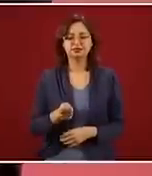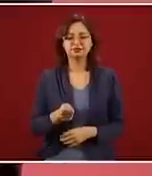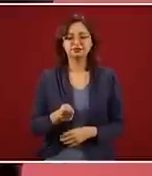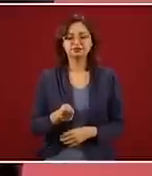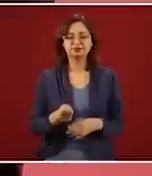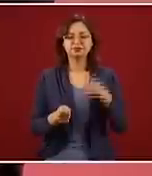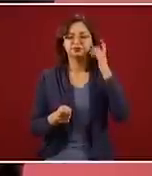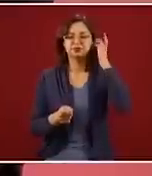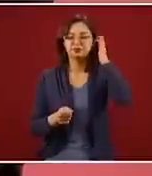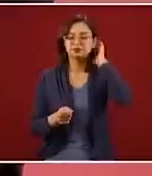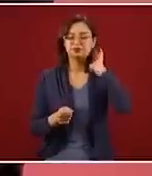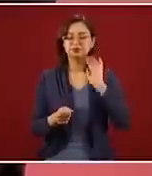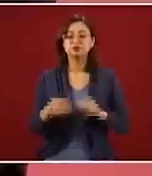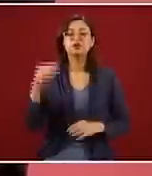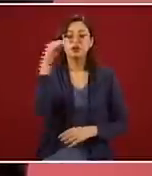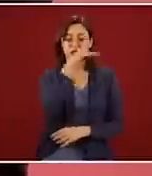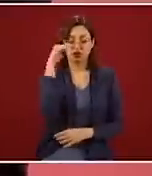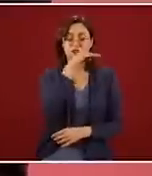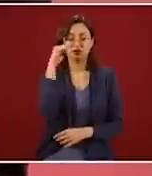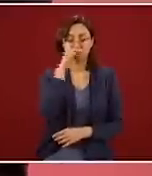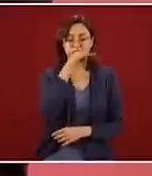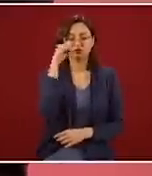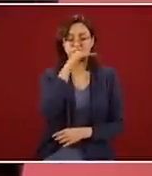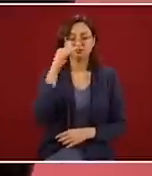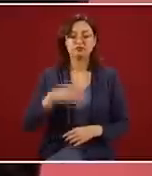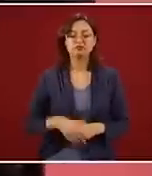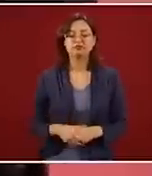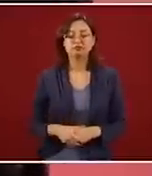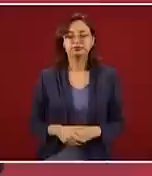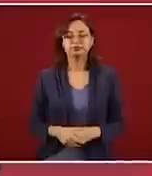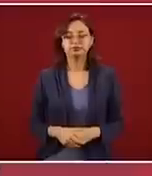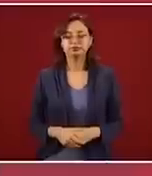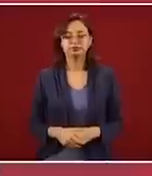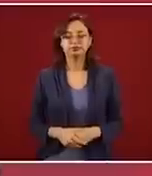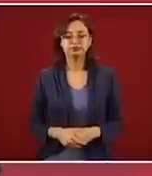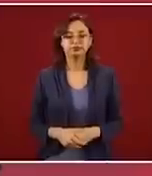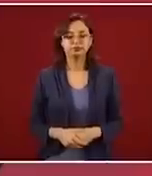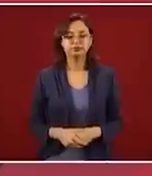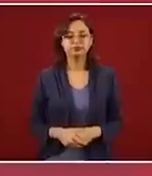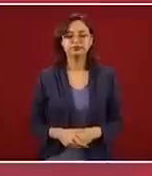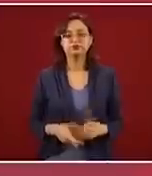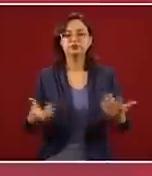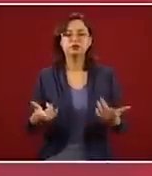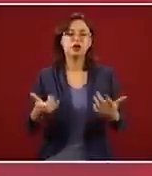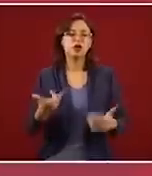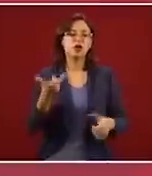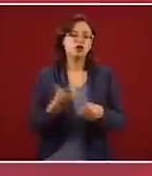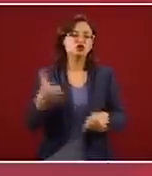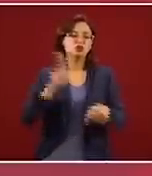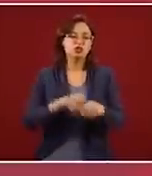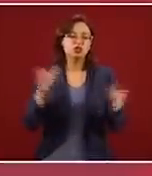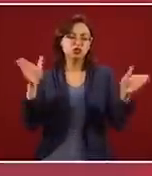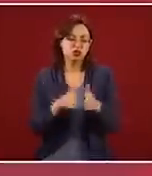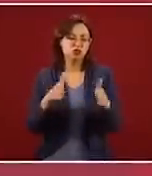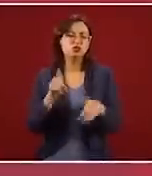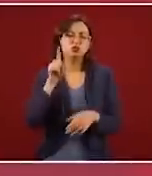que es gratuito, que tiene que ver con unidades médicas que están en